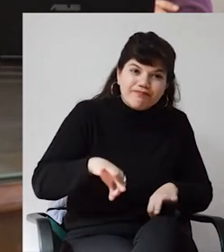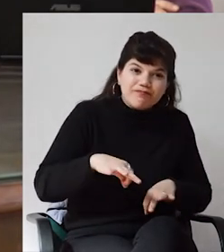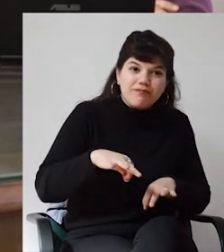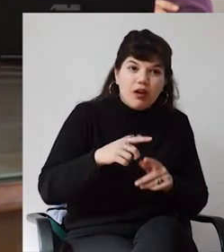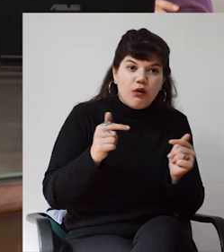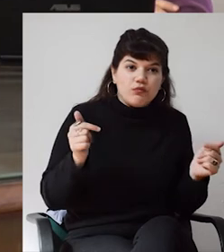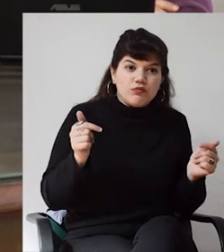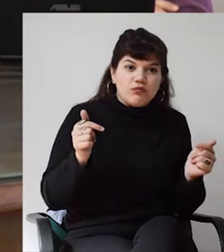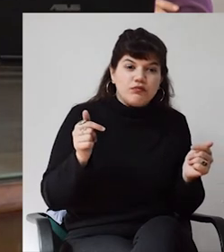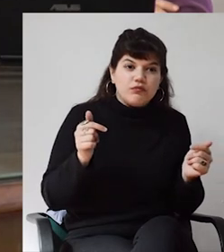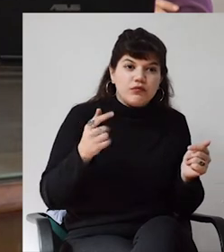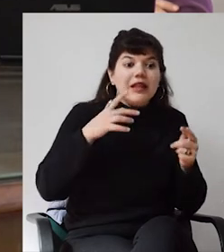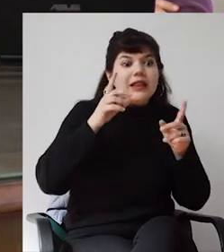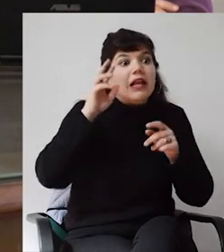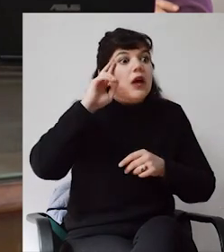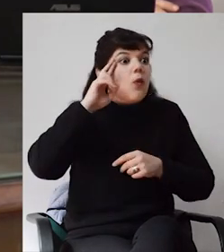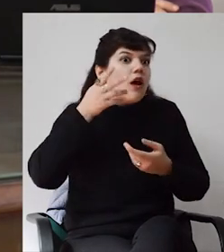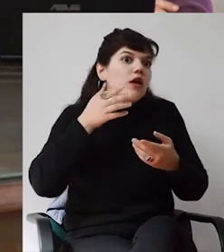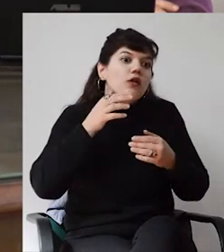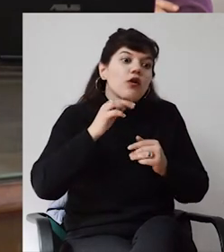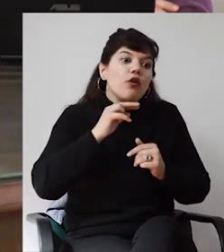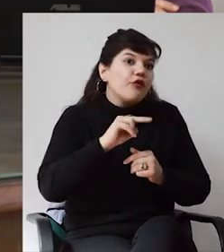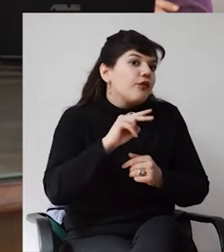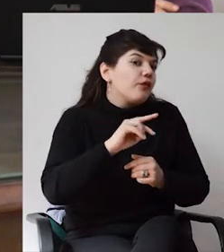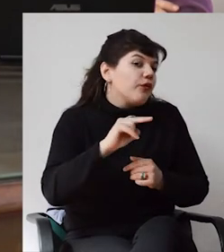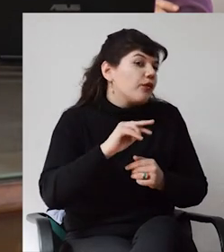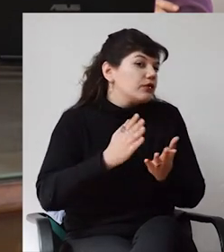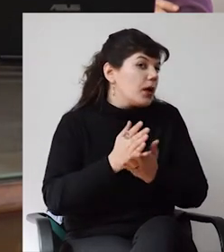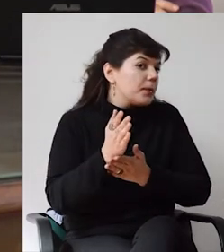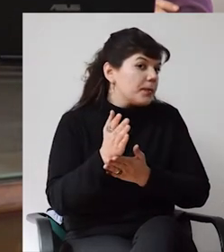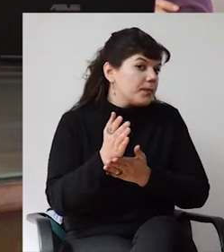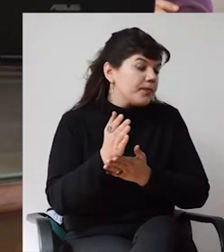bien, es mantener un recuerdo activo.